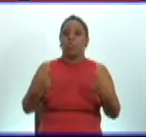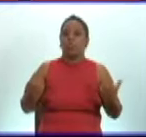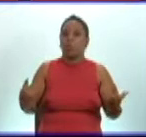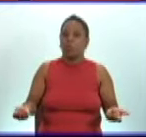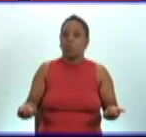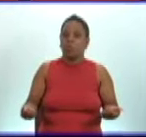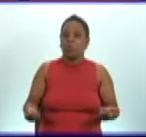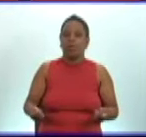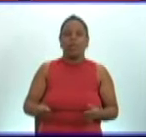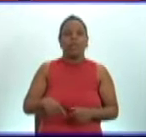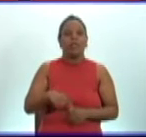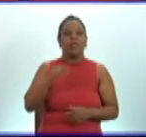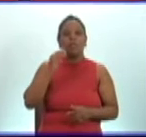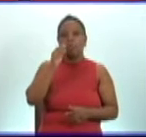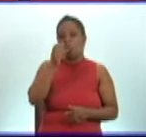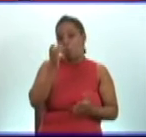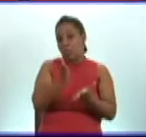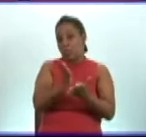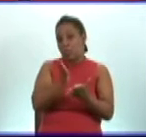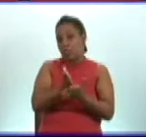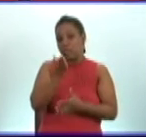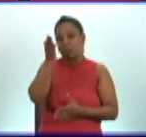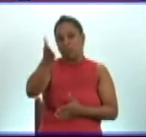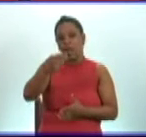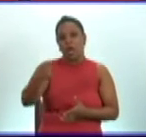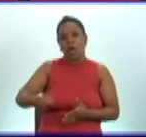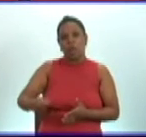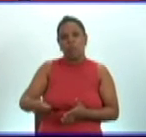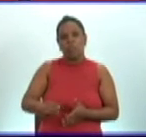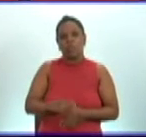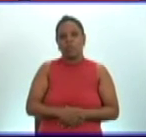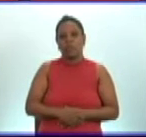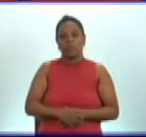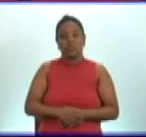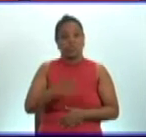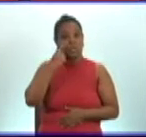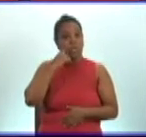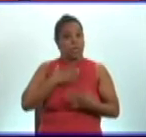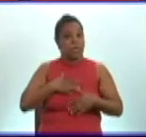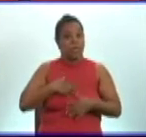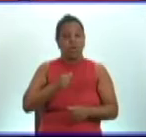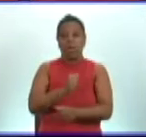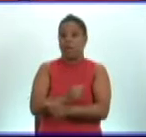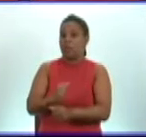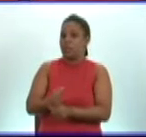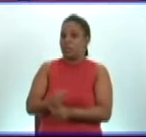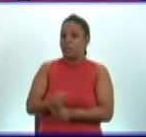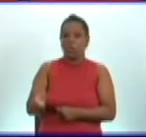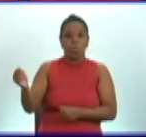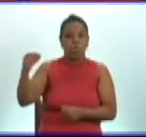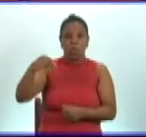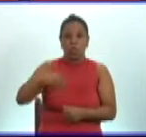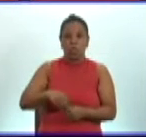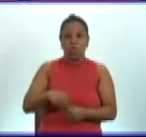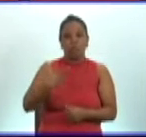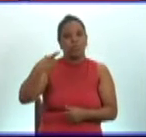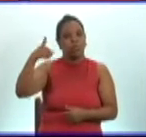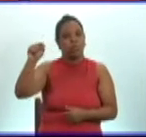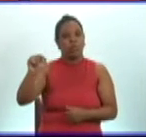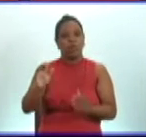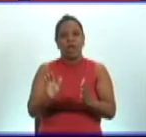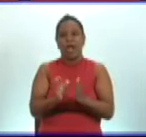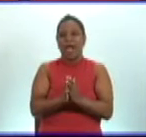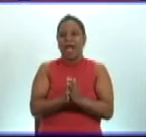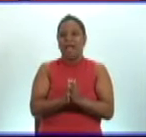los estudiantes de medicina. Fíjense que mientras esperaban al profesor no llegó y salieron a dar una vuelta y fueron al cementerio. Y la presencia de ellos en el cementerio pues